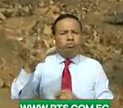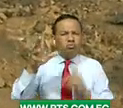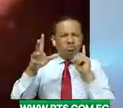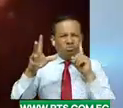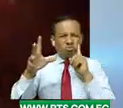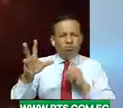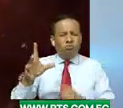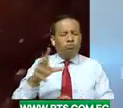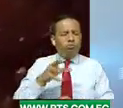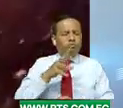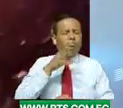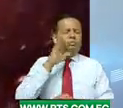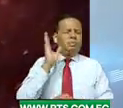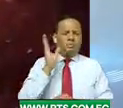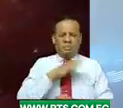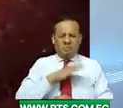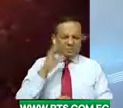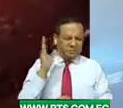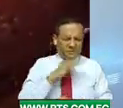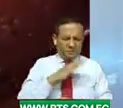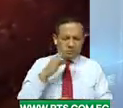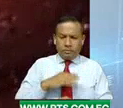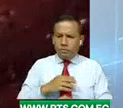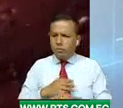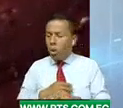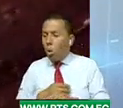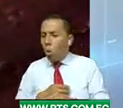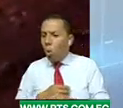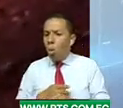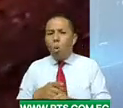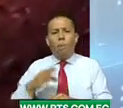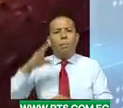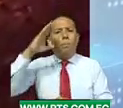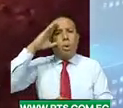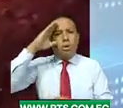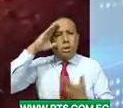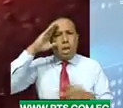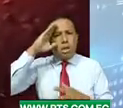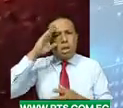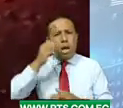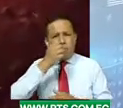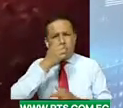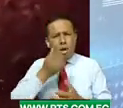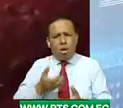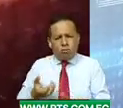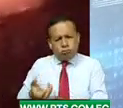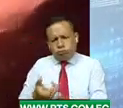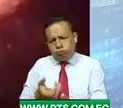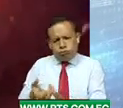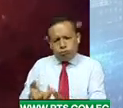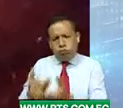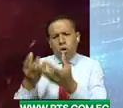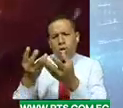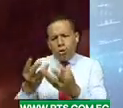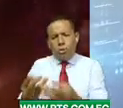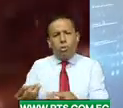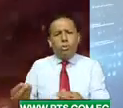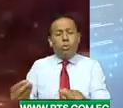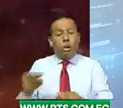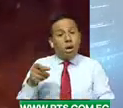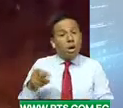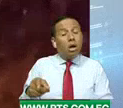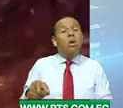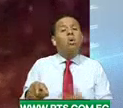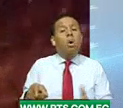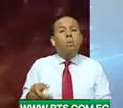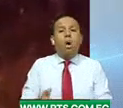las autoridades, los policías ahí, y ya el carro se estaba, ya lo habían apagado. El coche no estaba aparcado aquí, lo trajeron a quemarlo acá. Y a esa hora